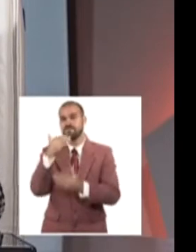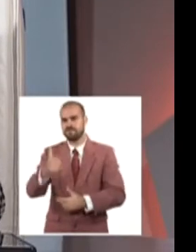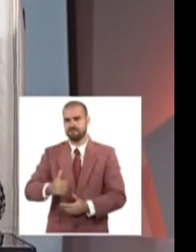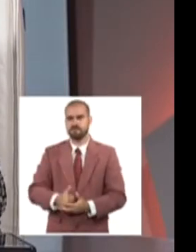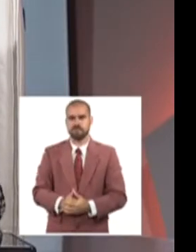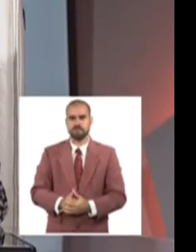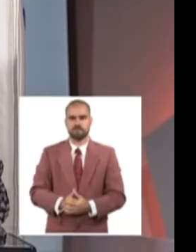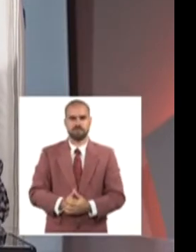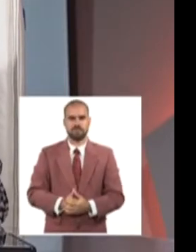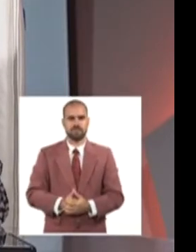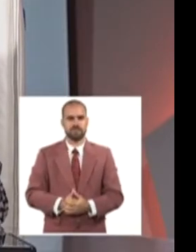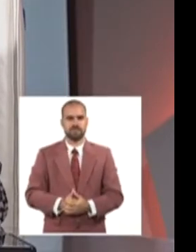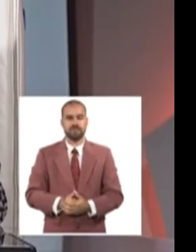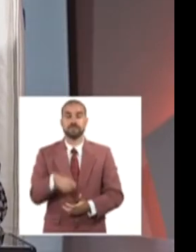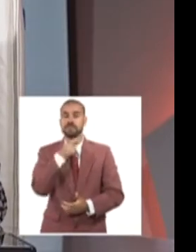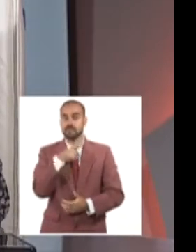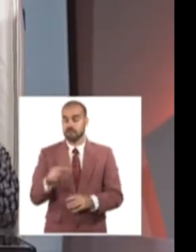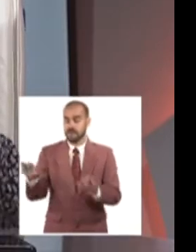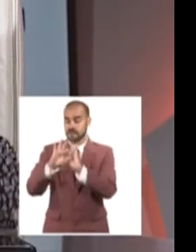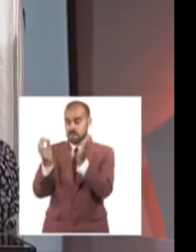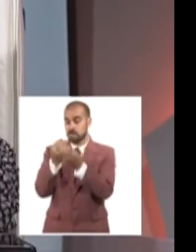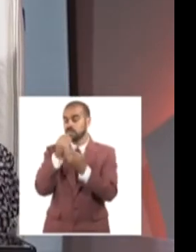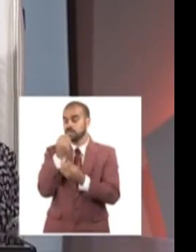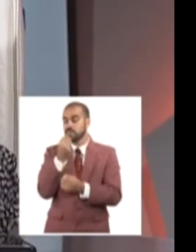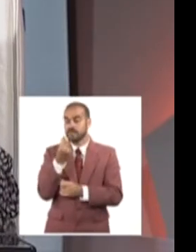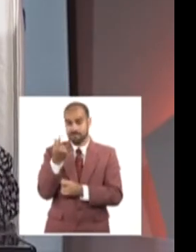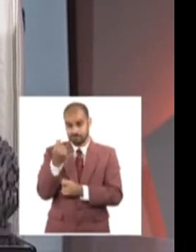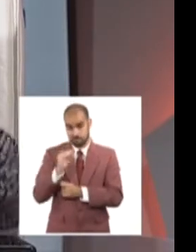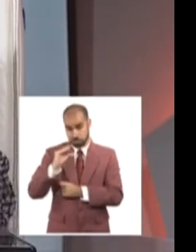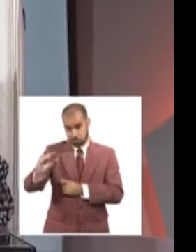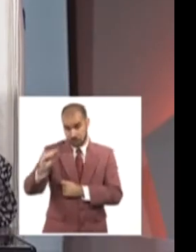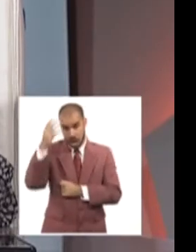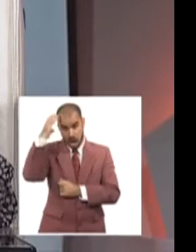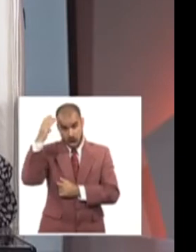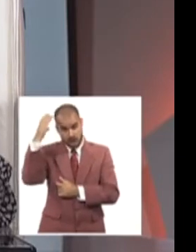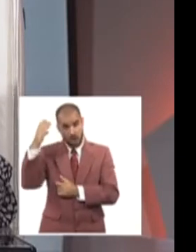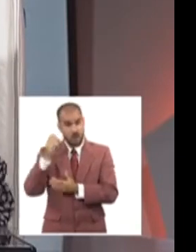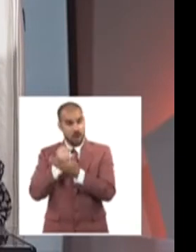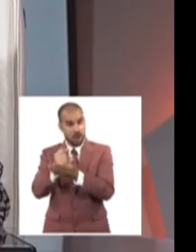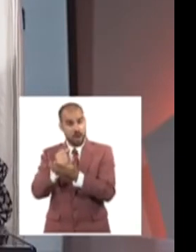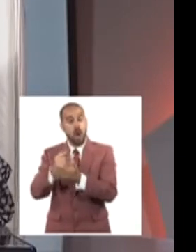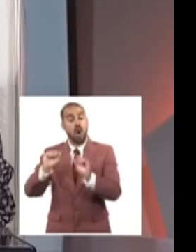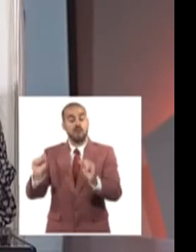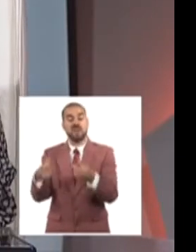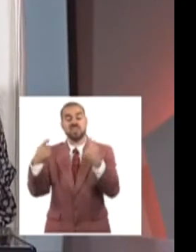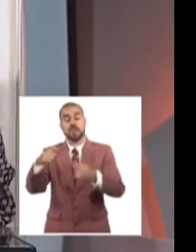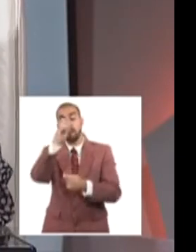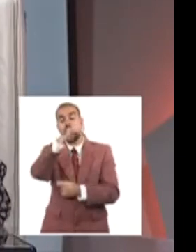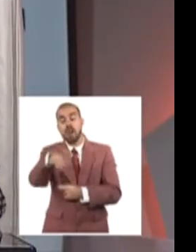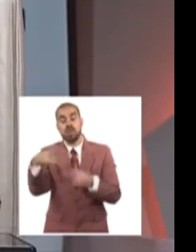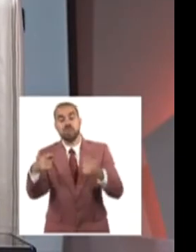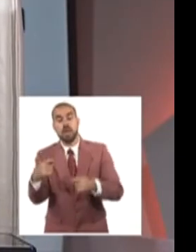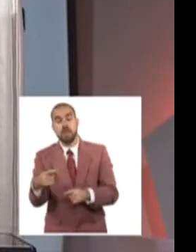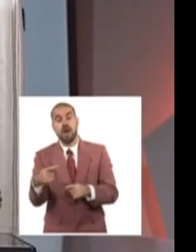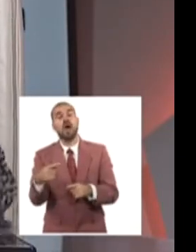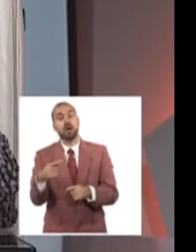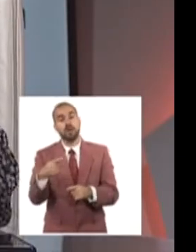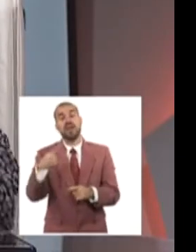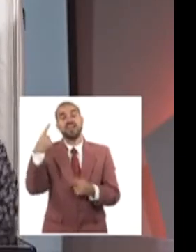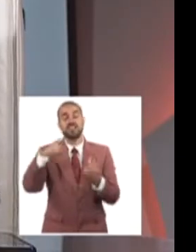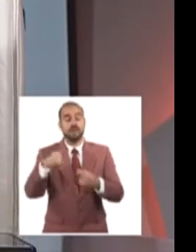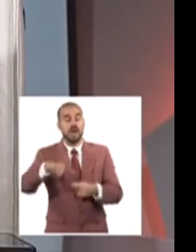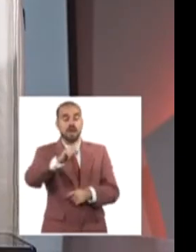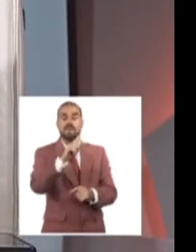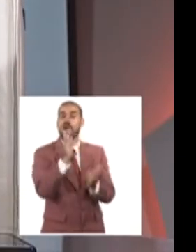ejemplo para recibir ese dinero estaban obligadas a que sus hijos fueran a la escuela si sus hijos no iban a la escuela no recibían el beneficio